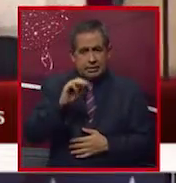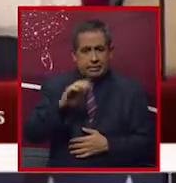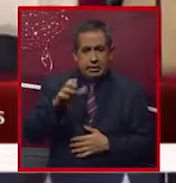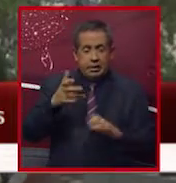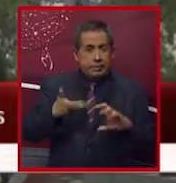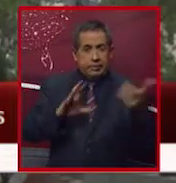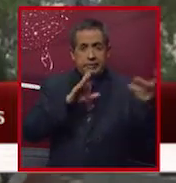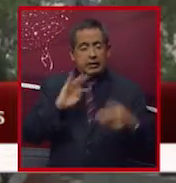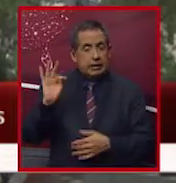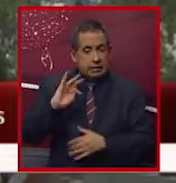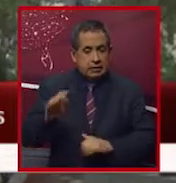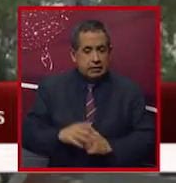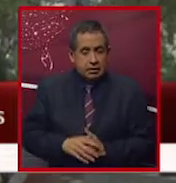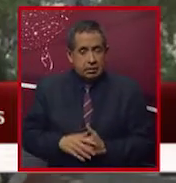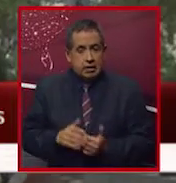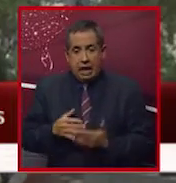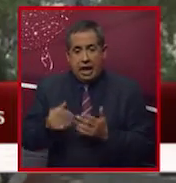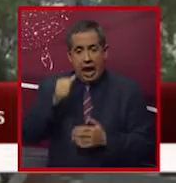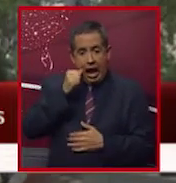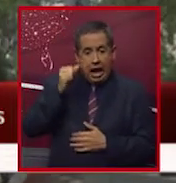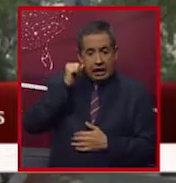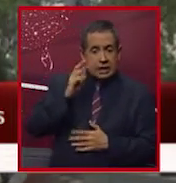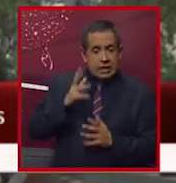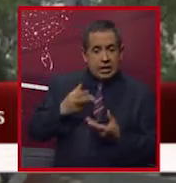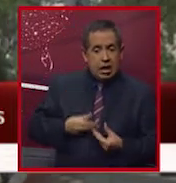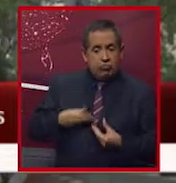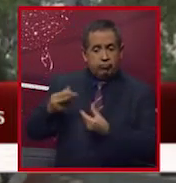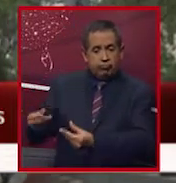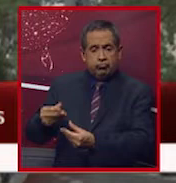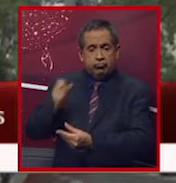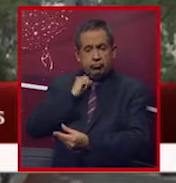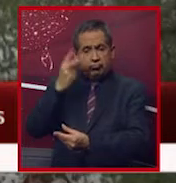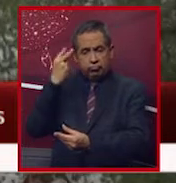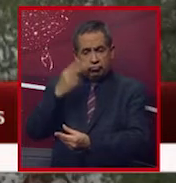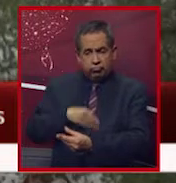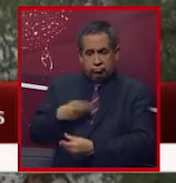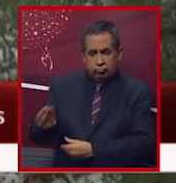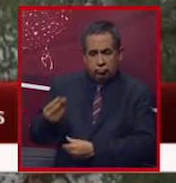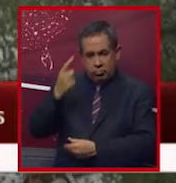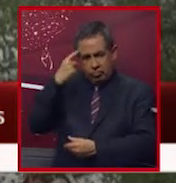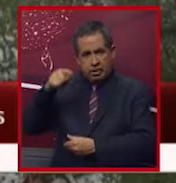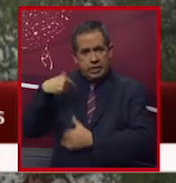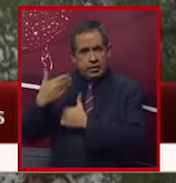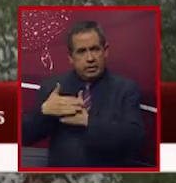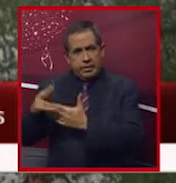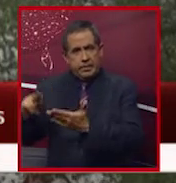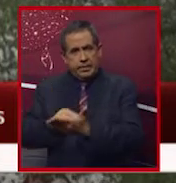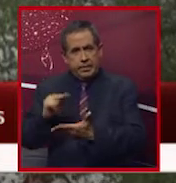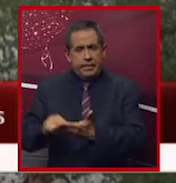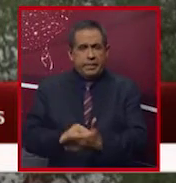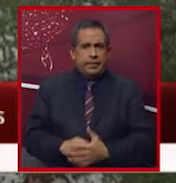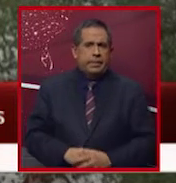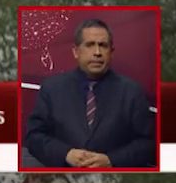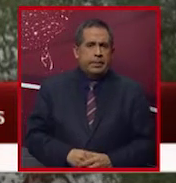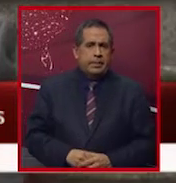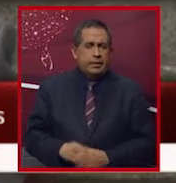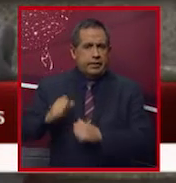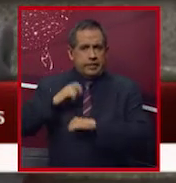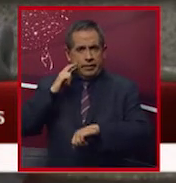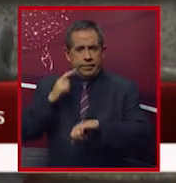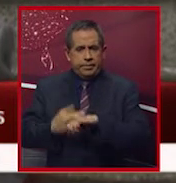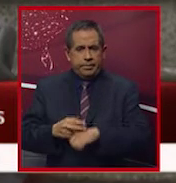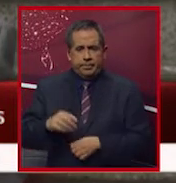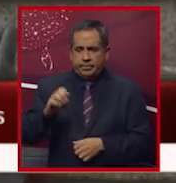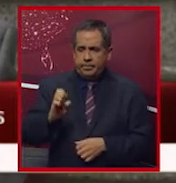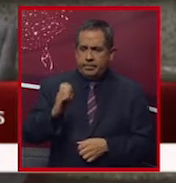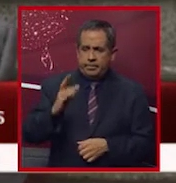Canadá, proyecto que el día de ayer fue entregado al Senado mexicano para su ratificación. El canciller mexicano